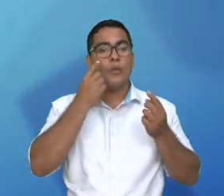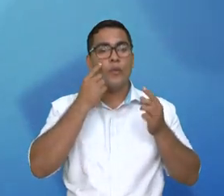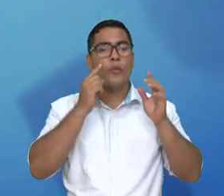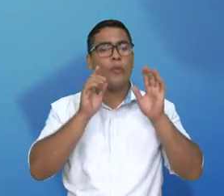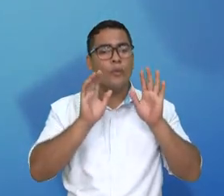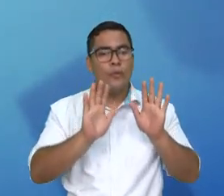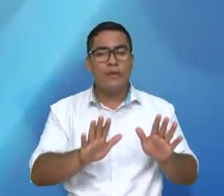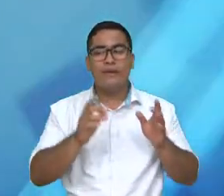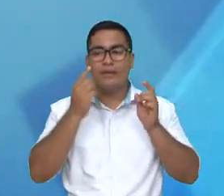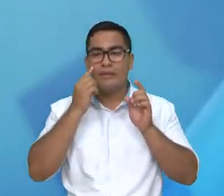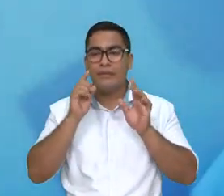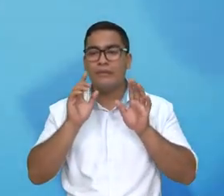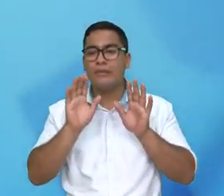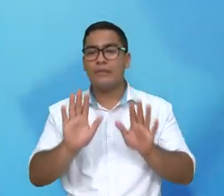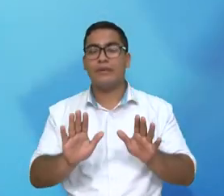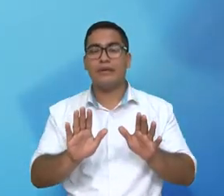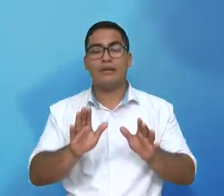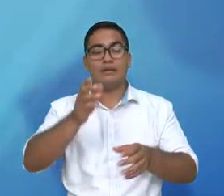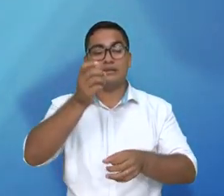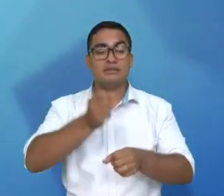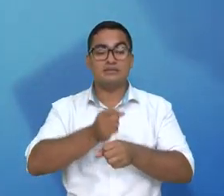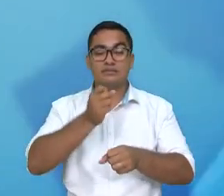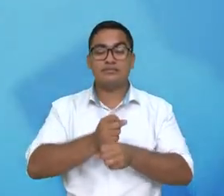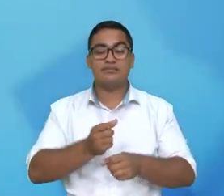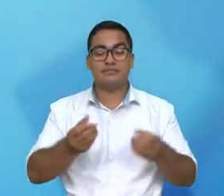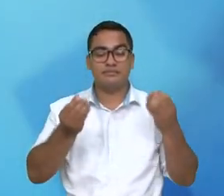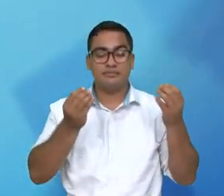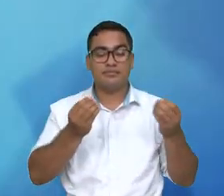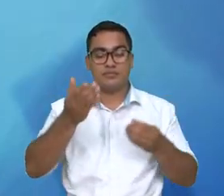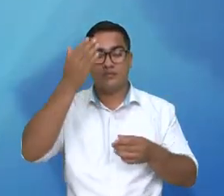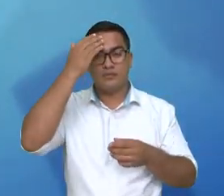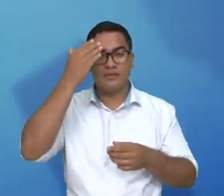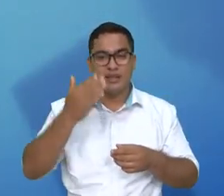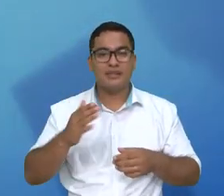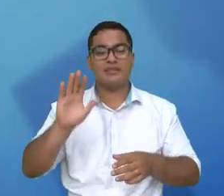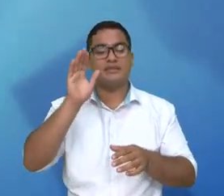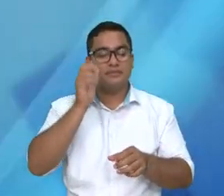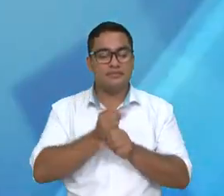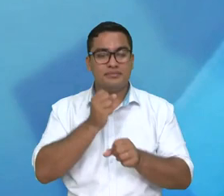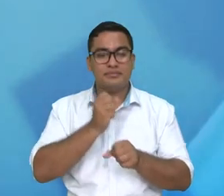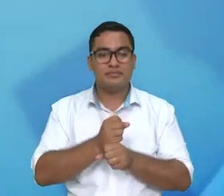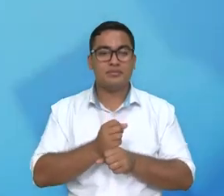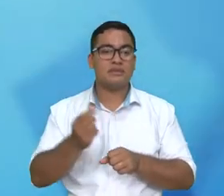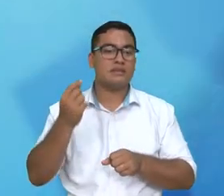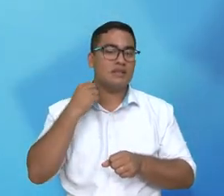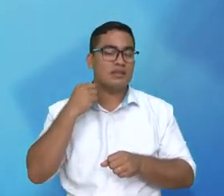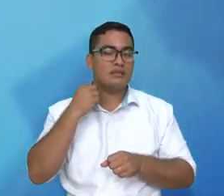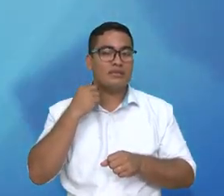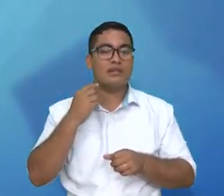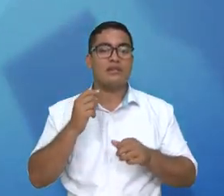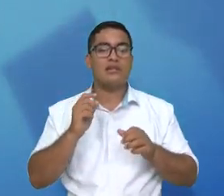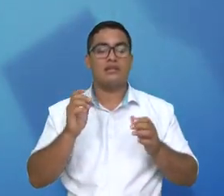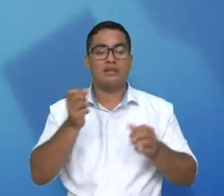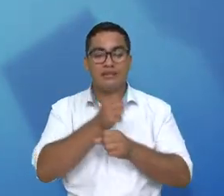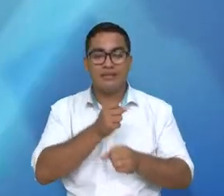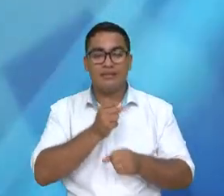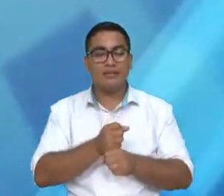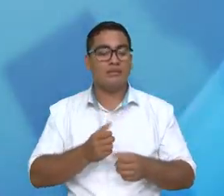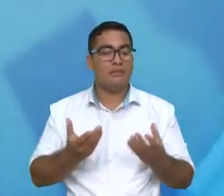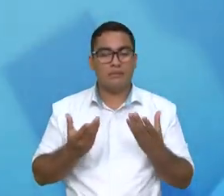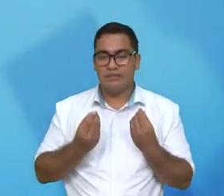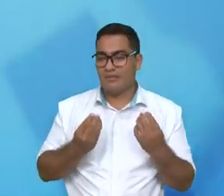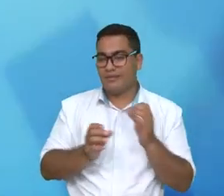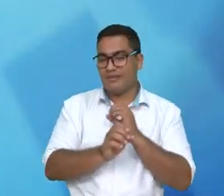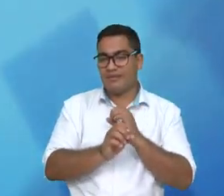descuidamos nada. Trabajamos duro, sabemos trabajar siempre sin estridencia,